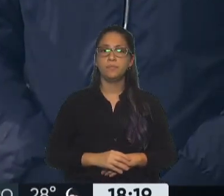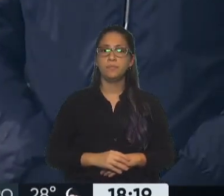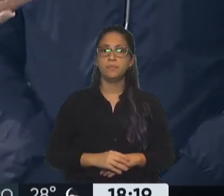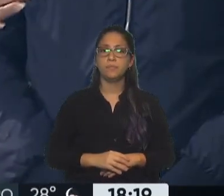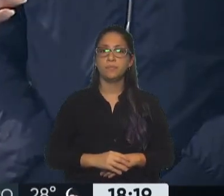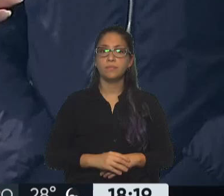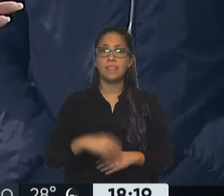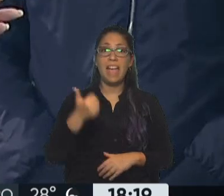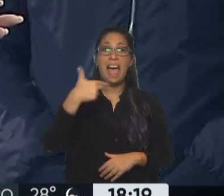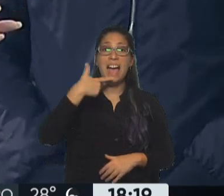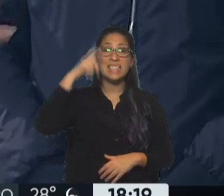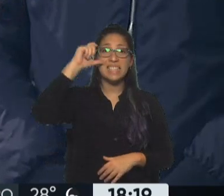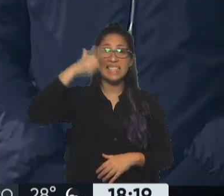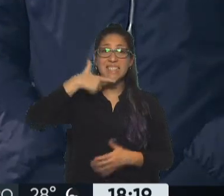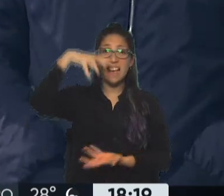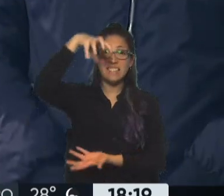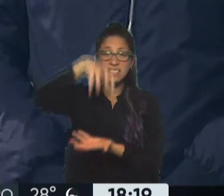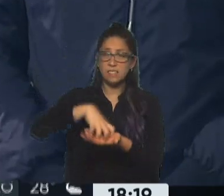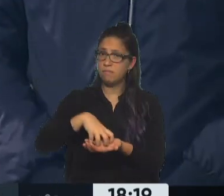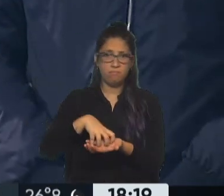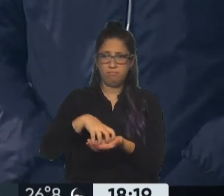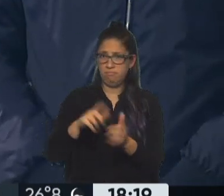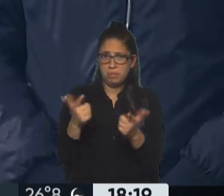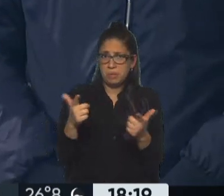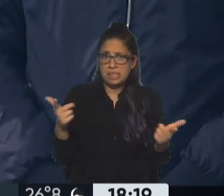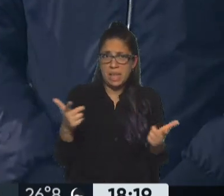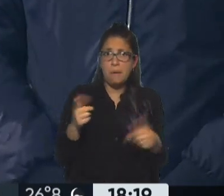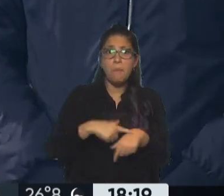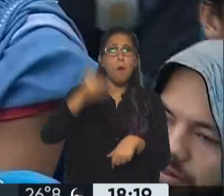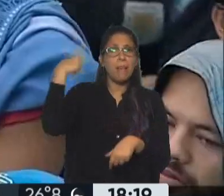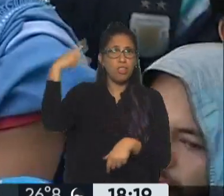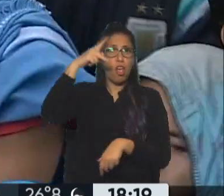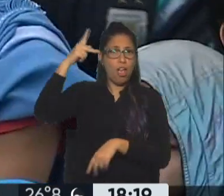La ANSES tampoco existía porque cuando él llegó,